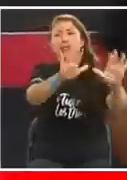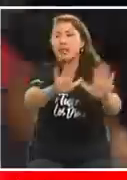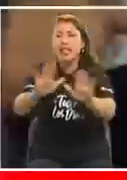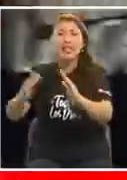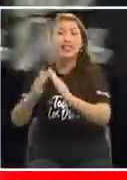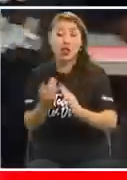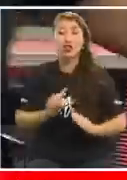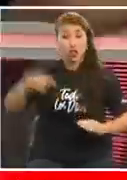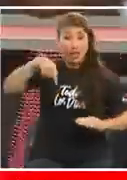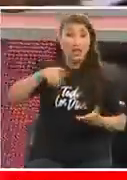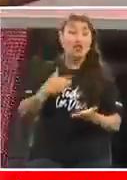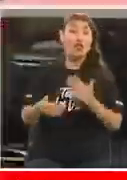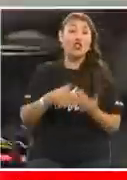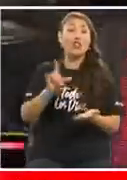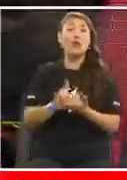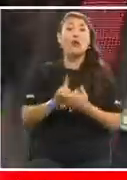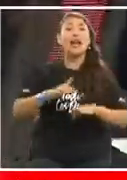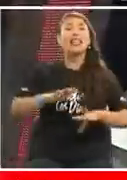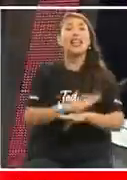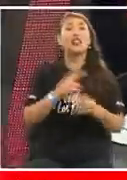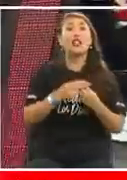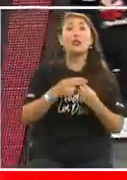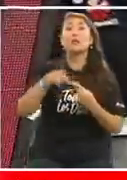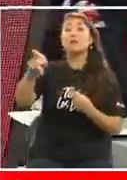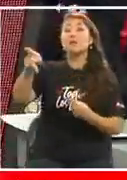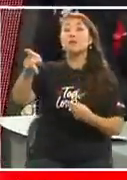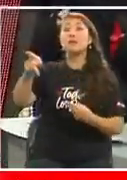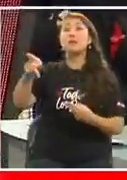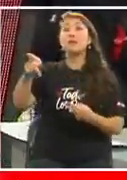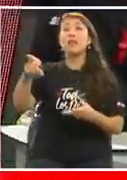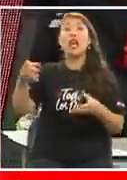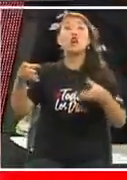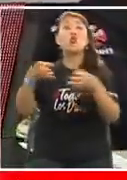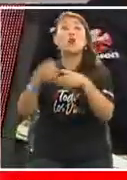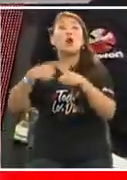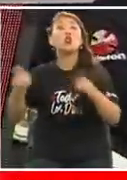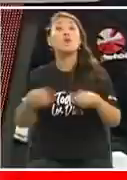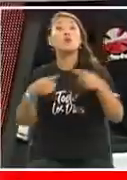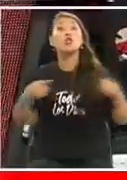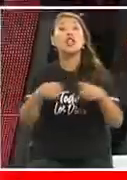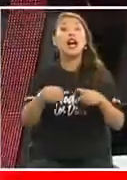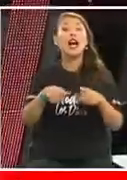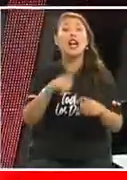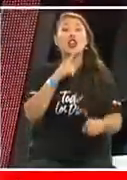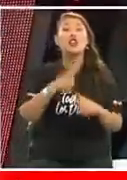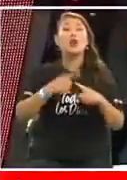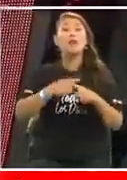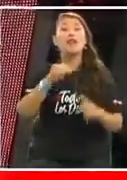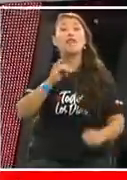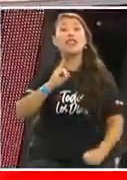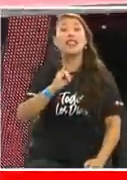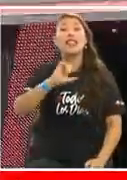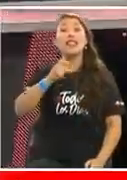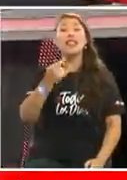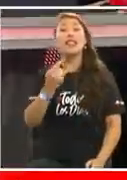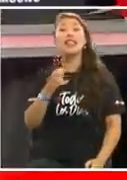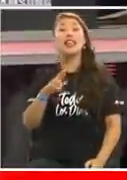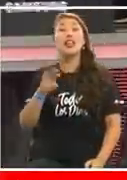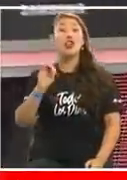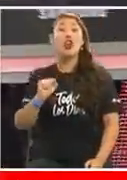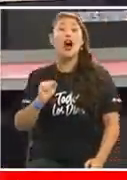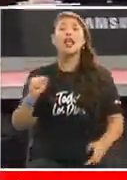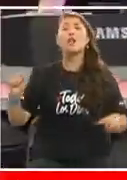Acá en el Teatro Teletón. Ya, le vamos a pedir al maestro Carlos Figueroa, ahora porque se fue el turno de Horacio Saavedra, llegó ahora el maestro Carlos Figueroa, que sigue moviendo las manos, a